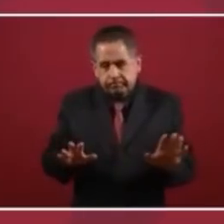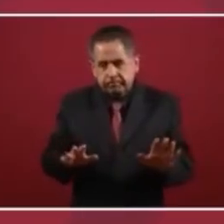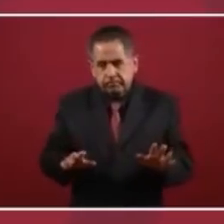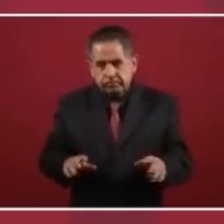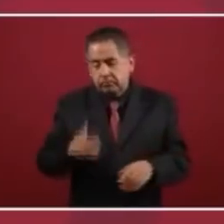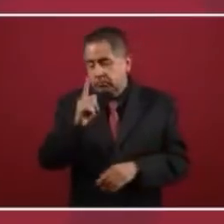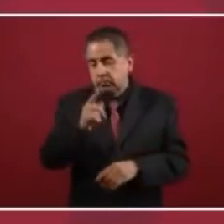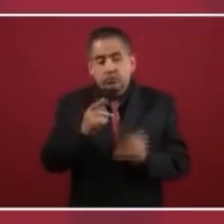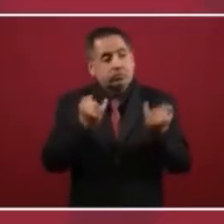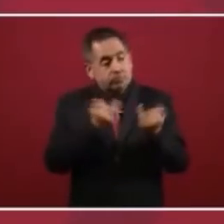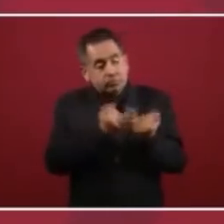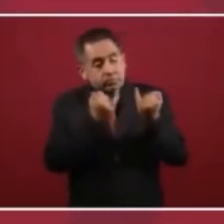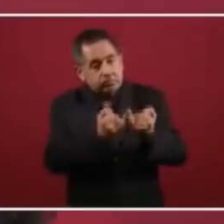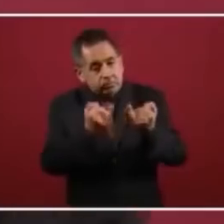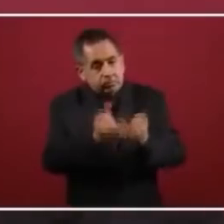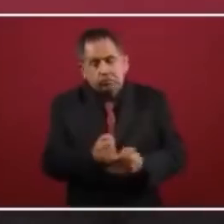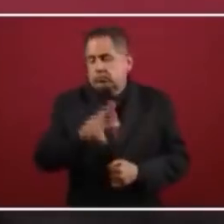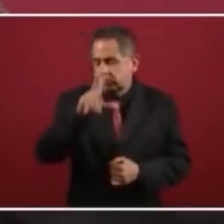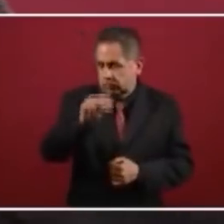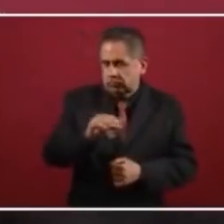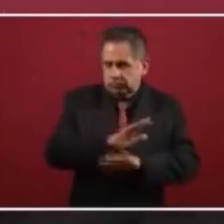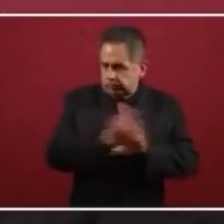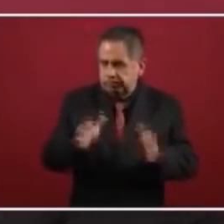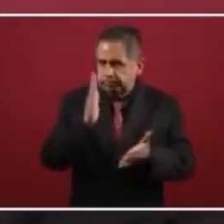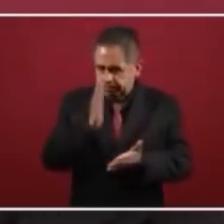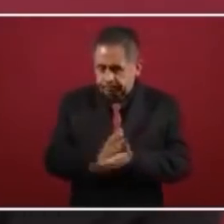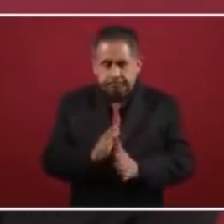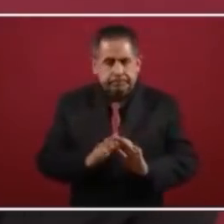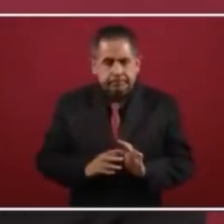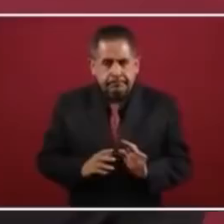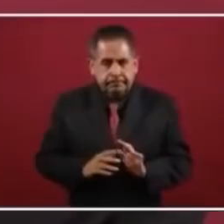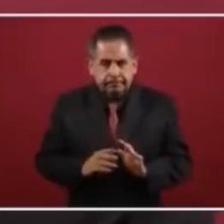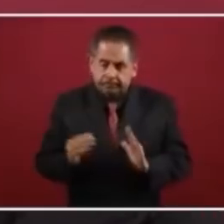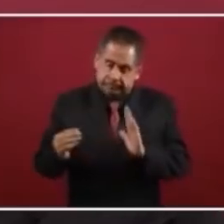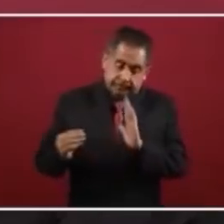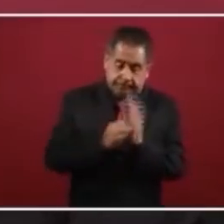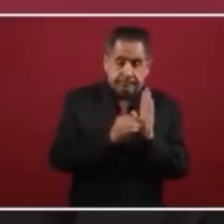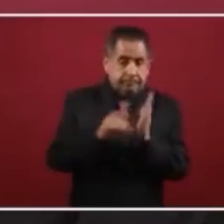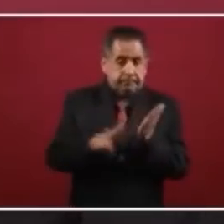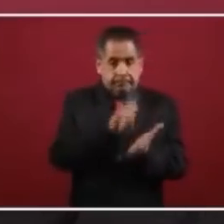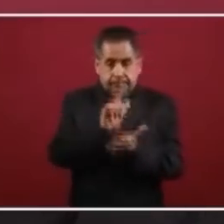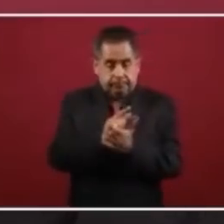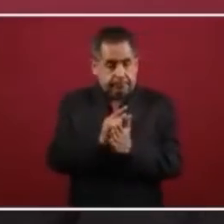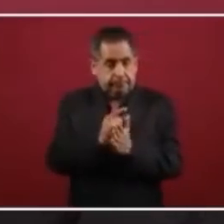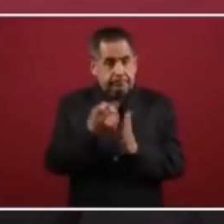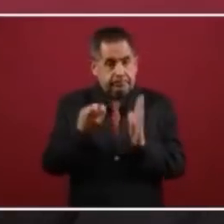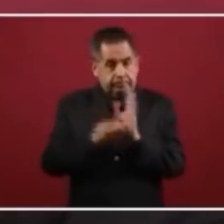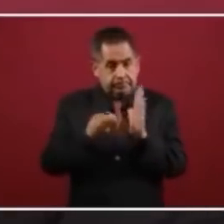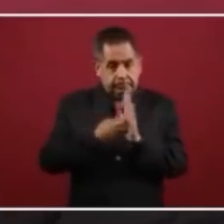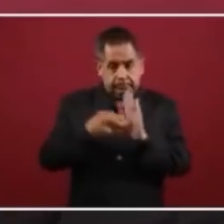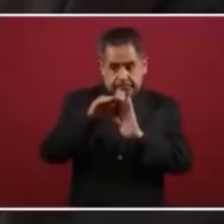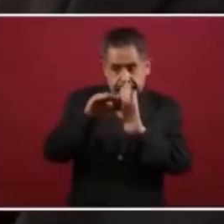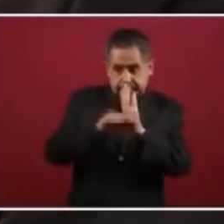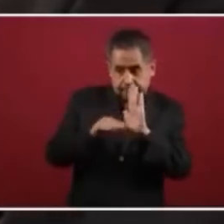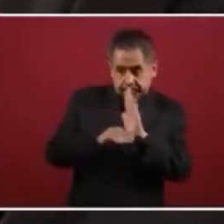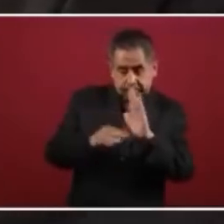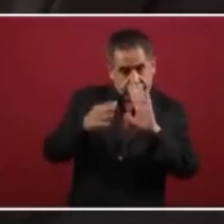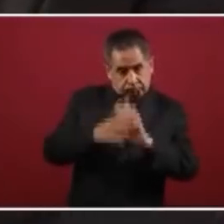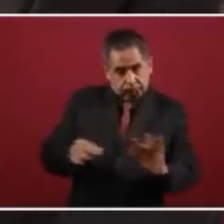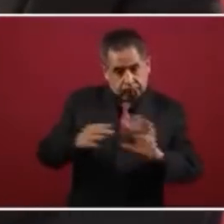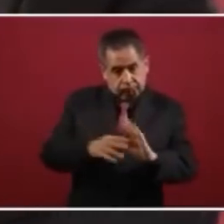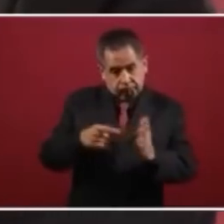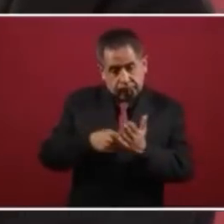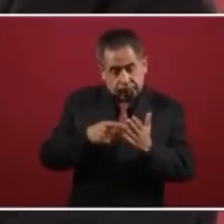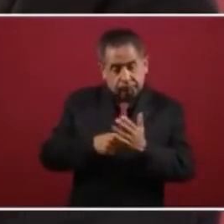repetir estos abusos y dejar establecido en la ley que ya no van a haber